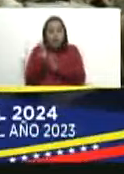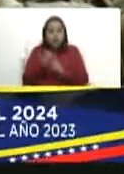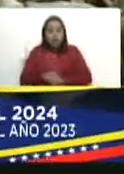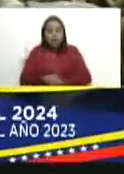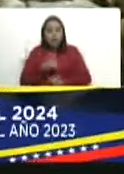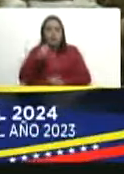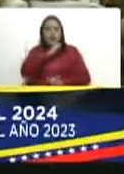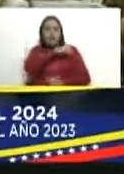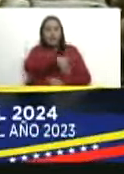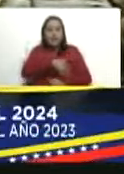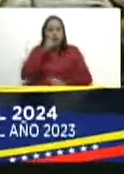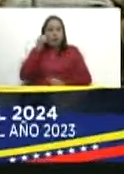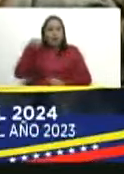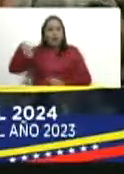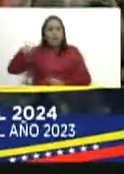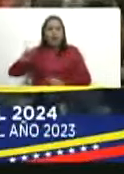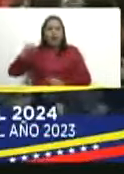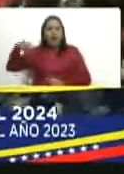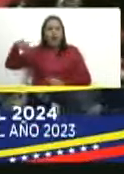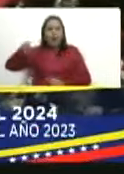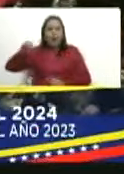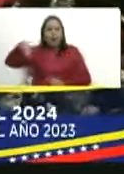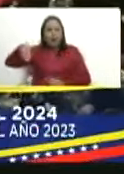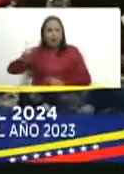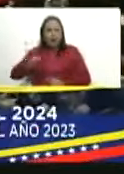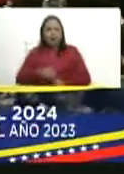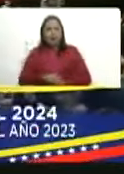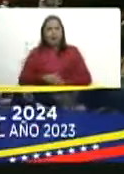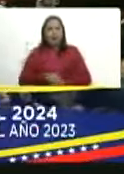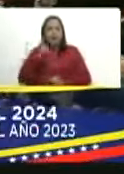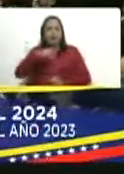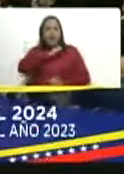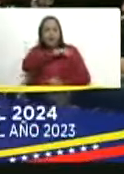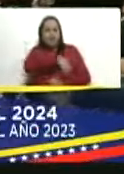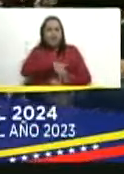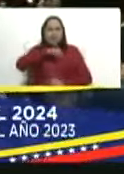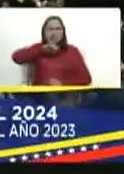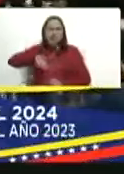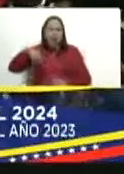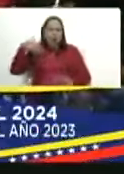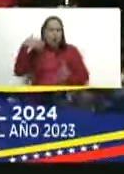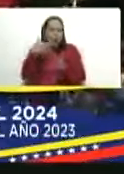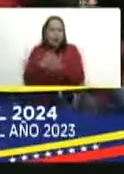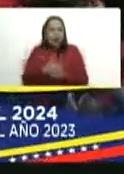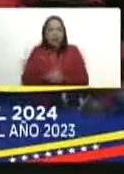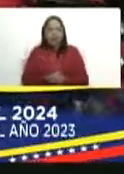Mahoma, a la Palestina histórica.